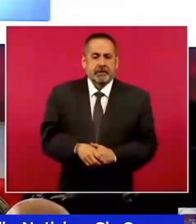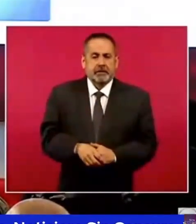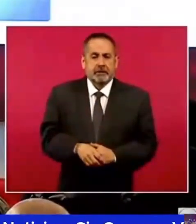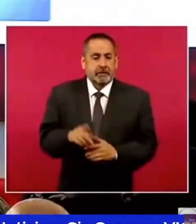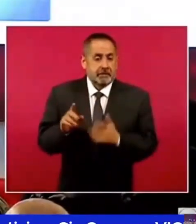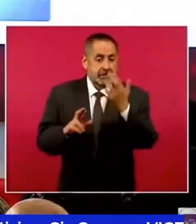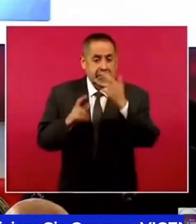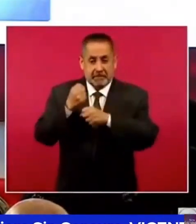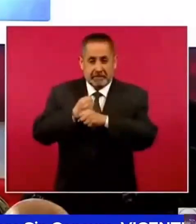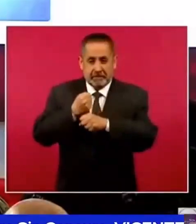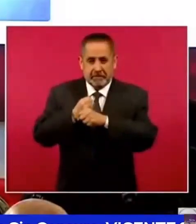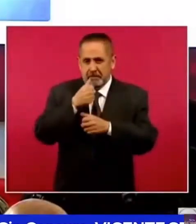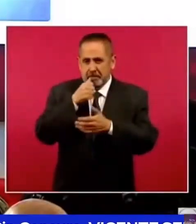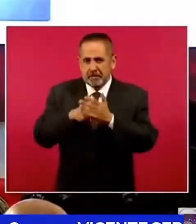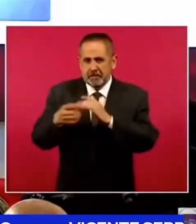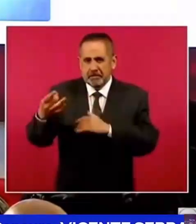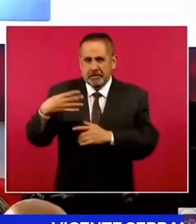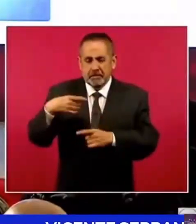revolucionario. Y esta es la carta.